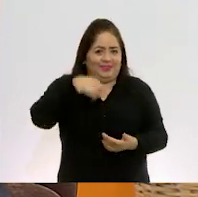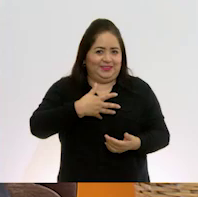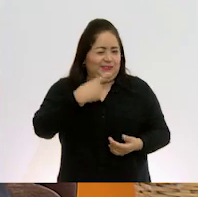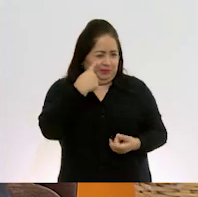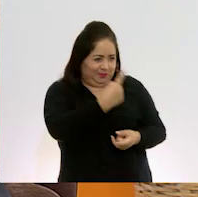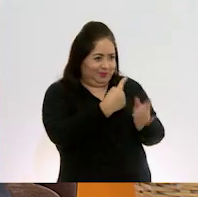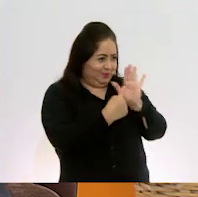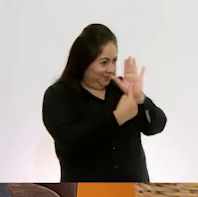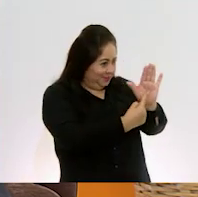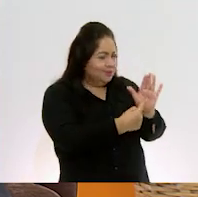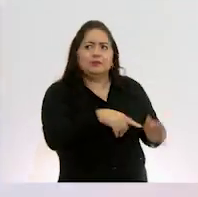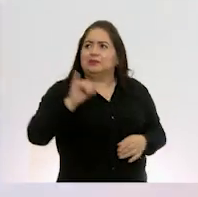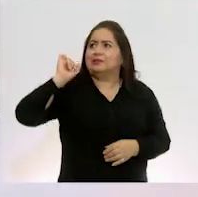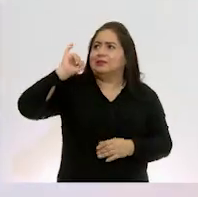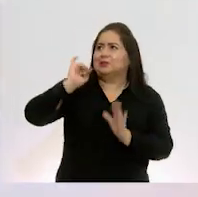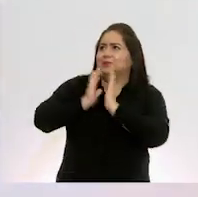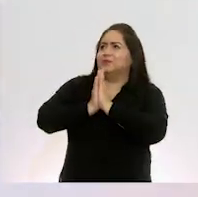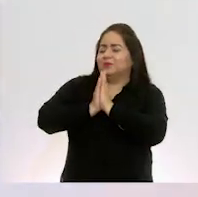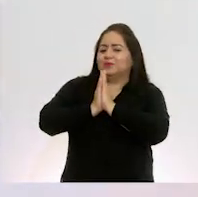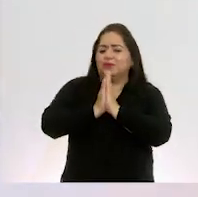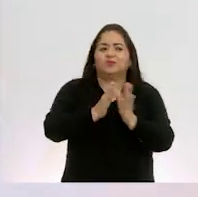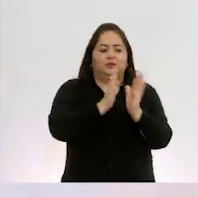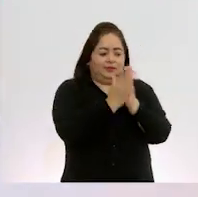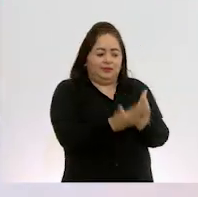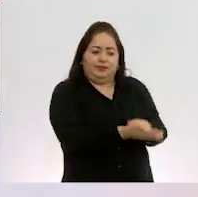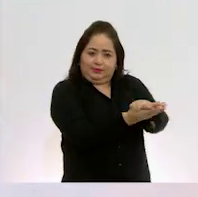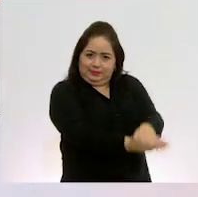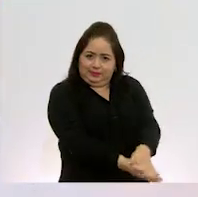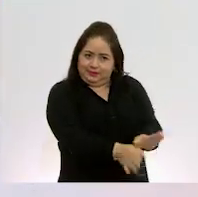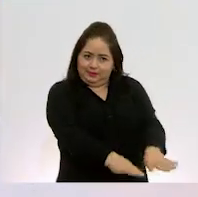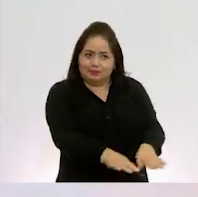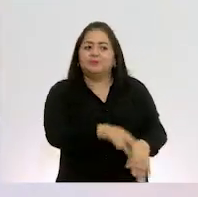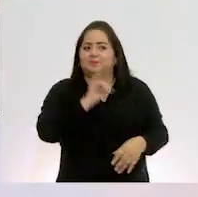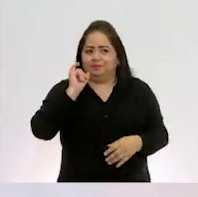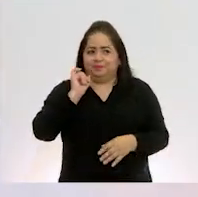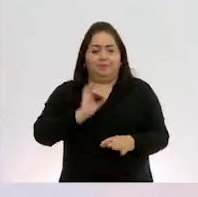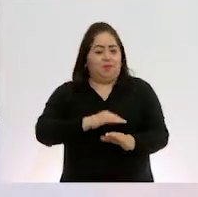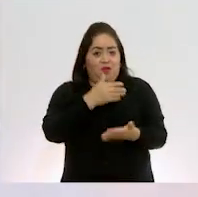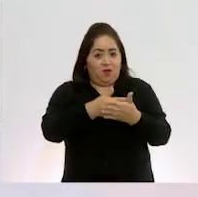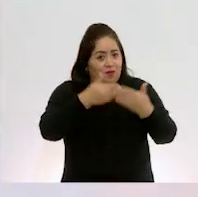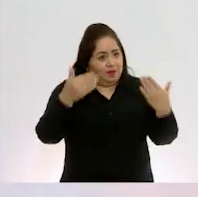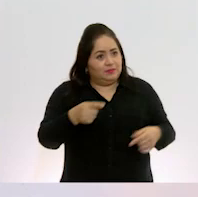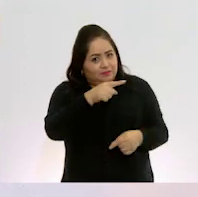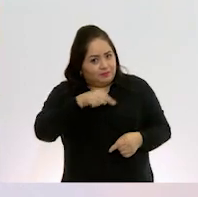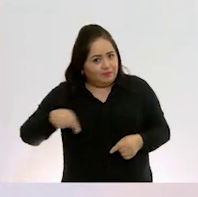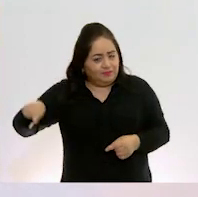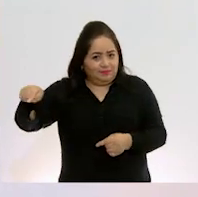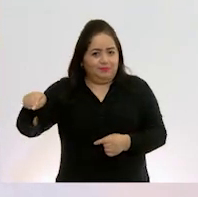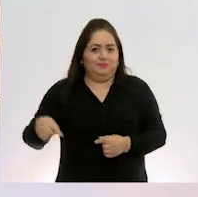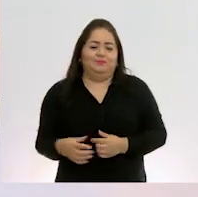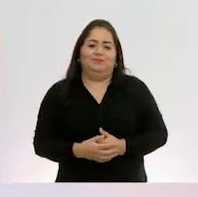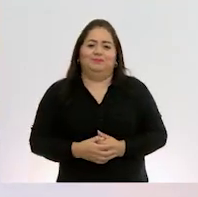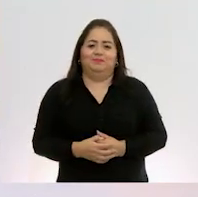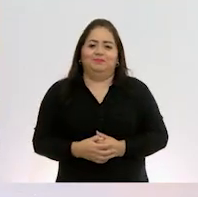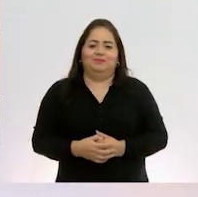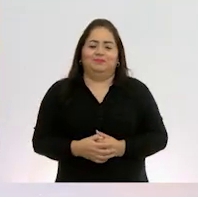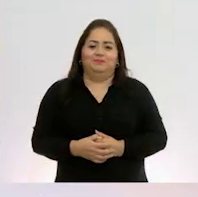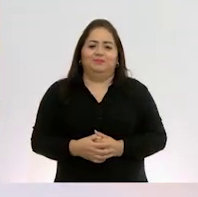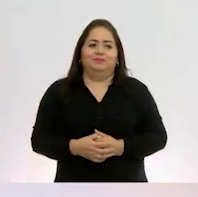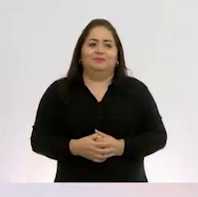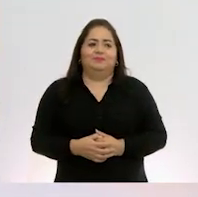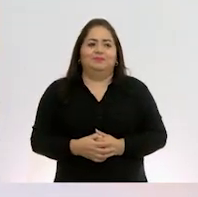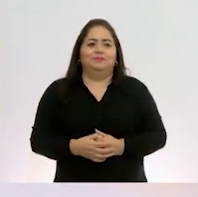si te lo muestro? Por favor. Dejamos el diario en la mesa si quieres. Bien. Perfecto. Vamos de este lado. Y